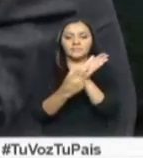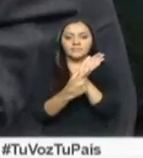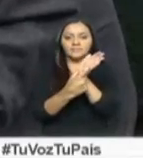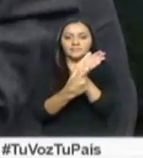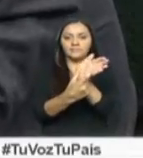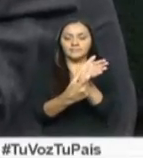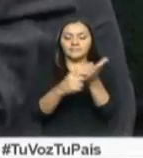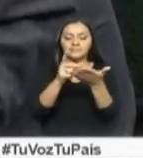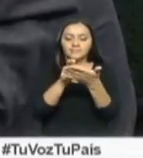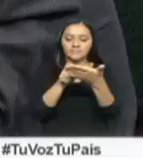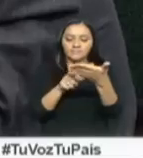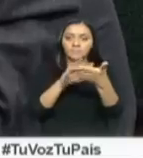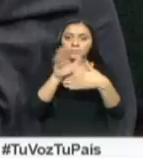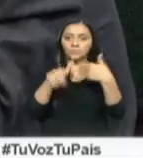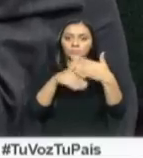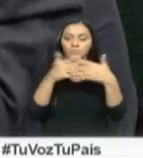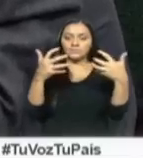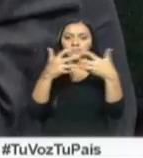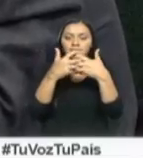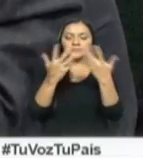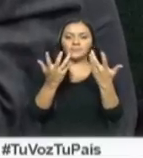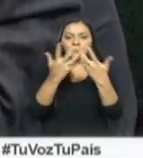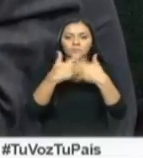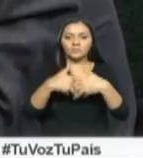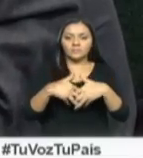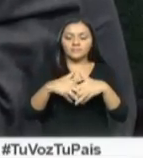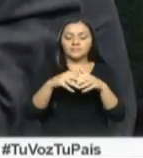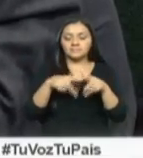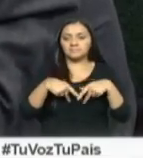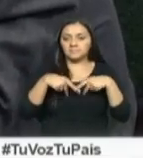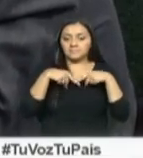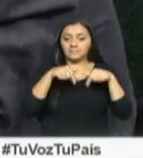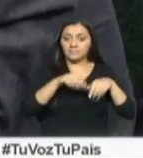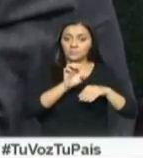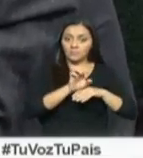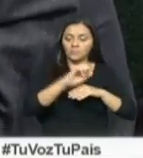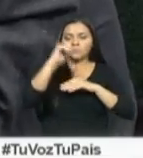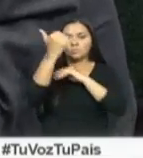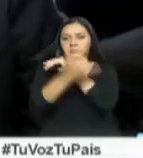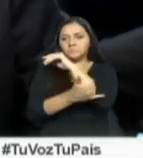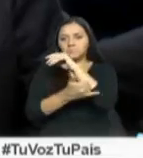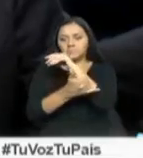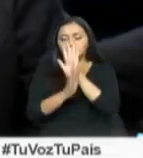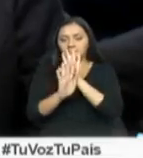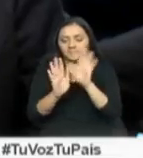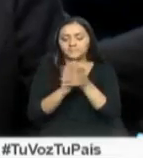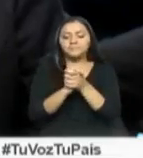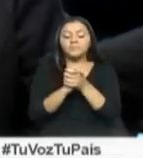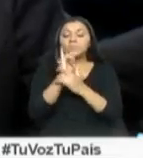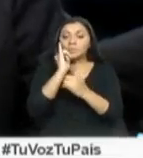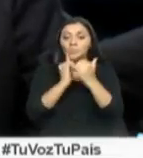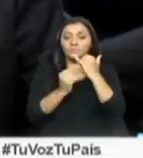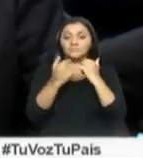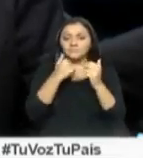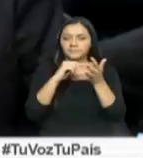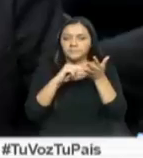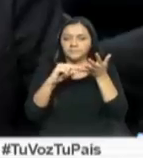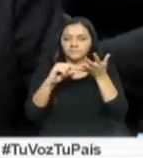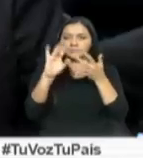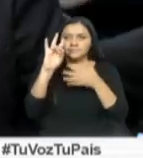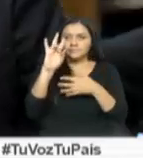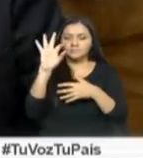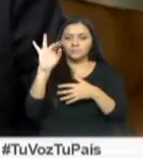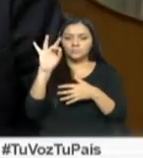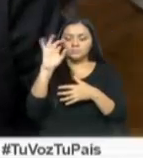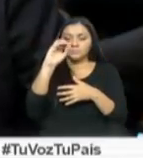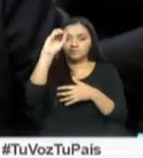documento electrónico de los ecuatorianos y extranjeros residentes en el país. Sobre este último aspecto, señaló que al momento tienen el 78%